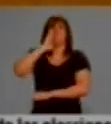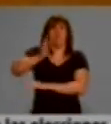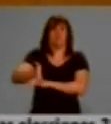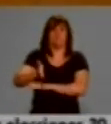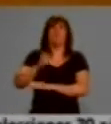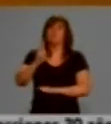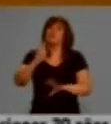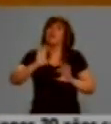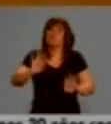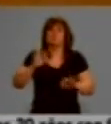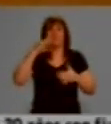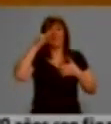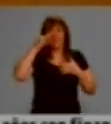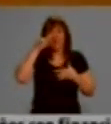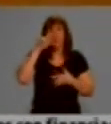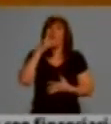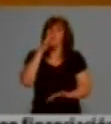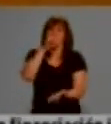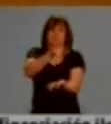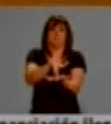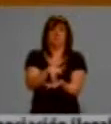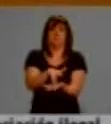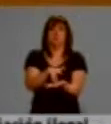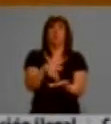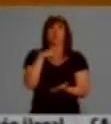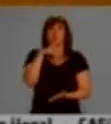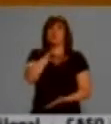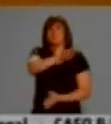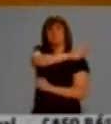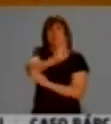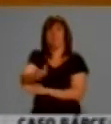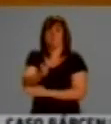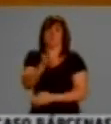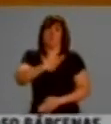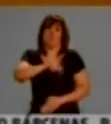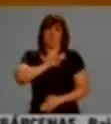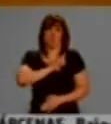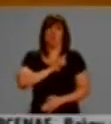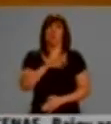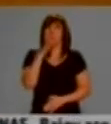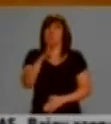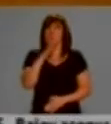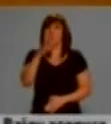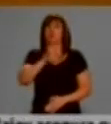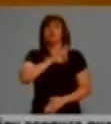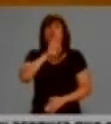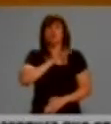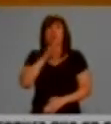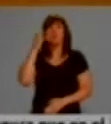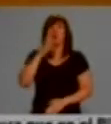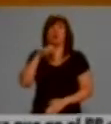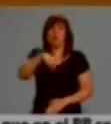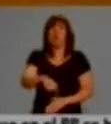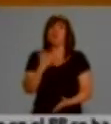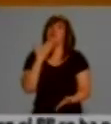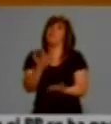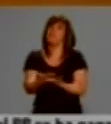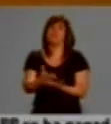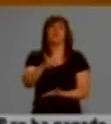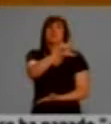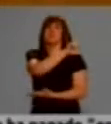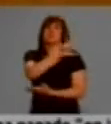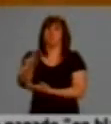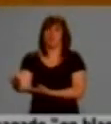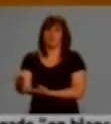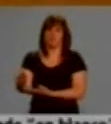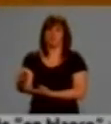es la realidad en la que usted está. Usted está haciendo daño a España. Por eso, señor Rajoy, hoy aquí le pido que se marche. Le